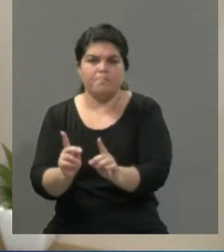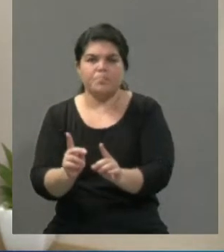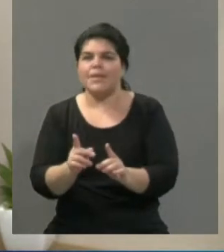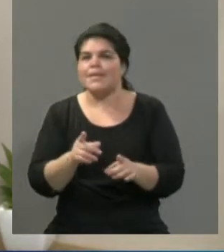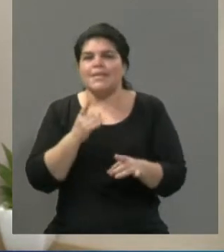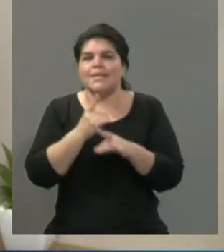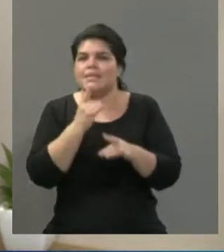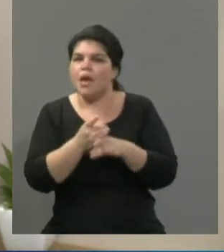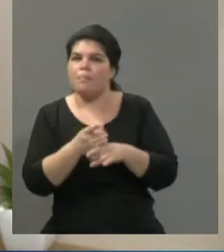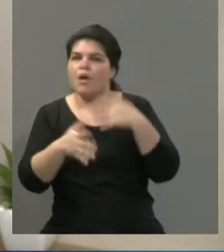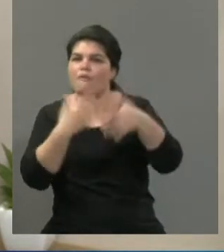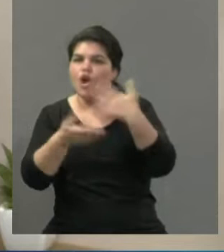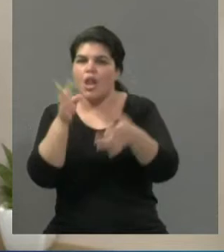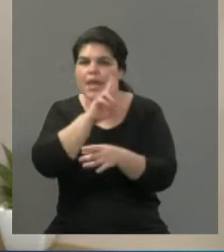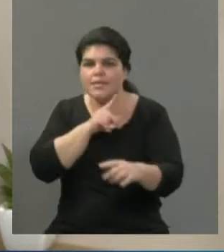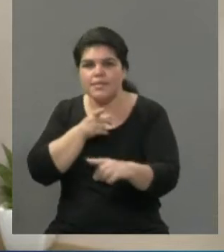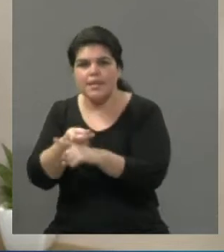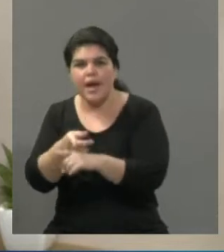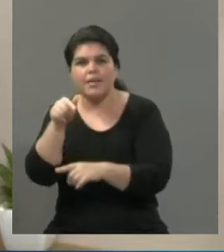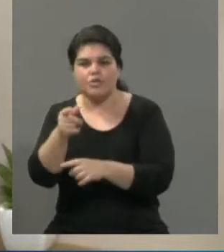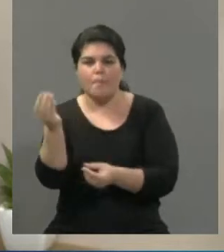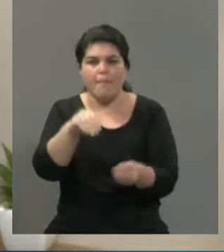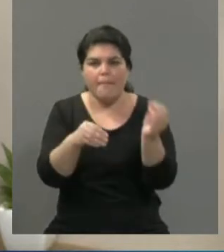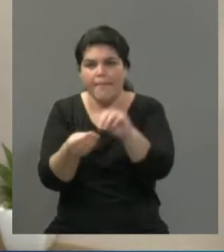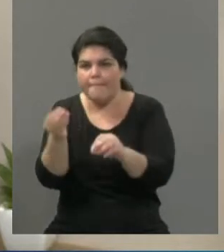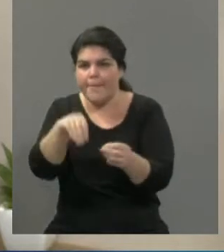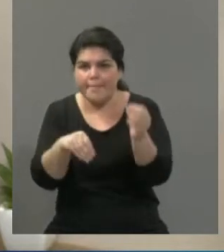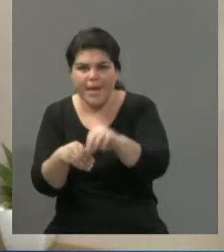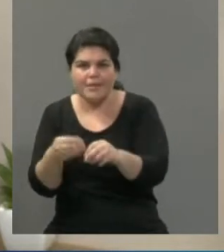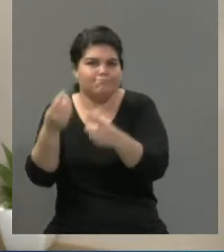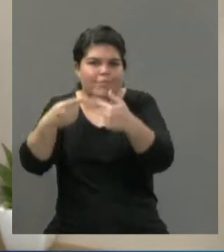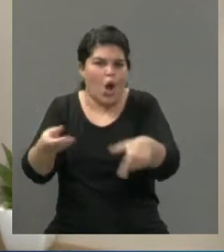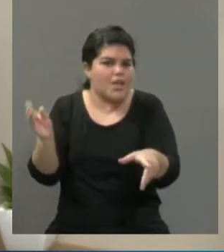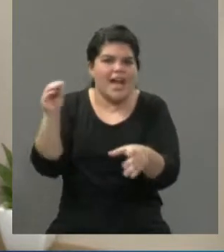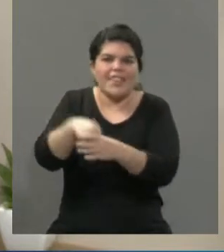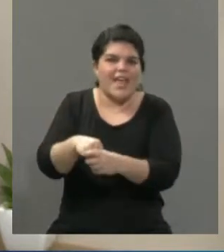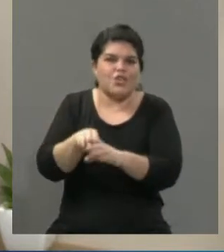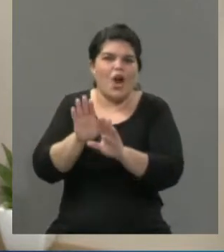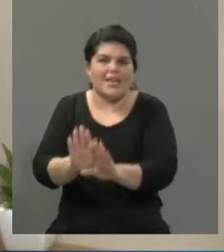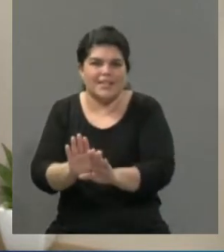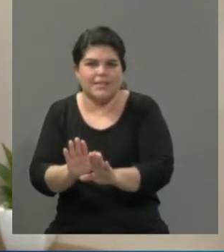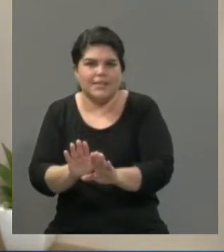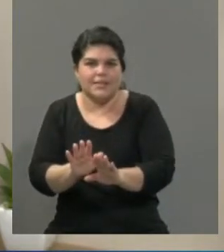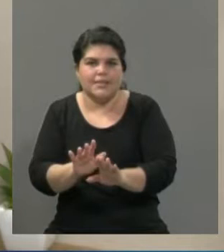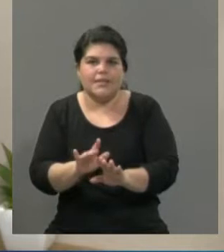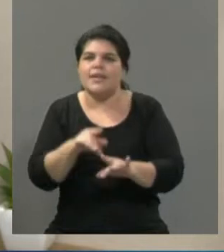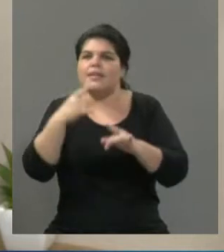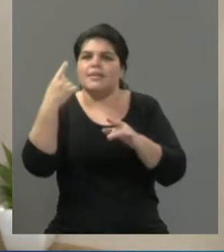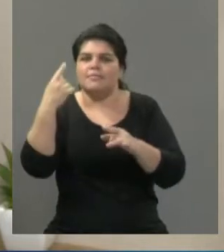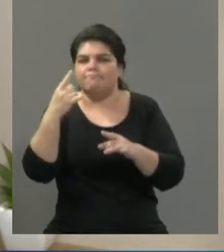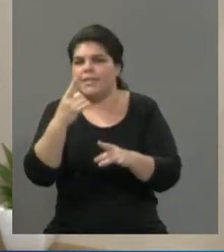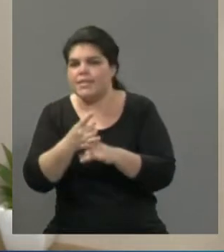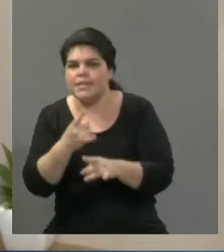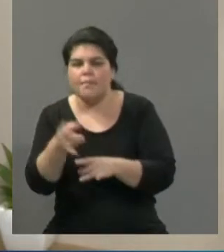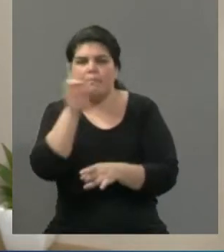este condimento, digámosle, que se dirige el ataque directamente a la sexualidad o